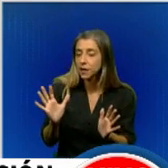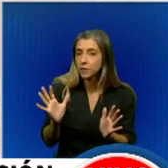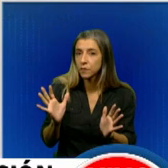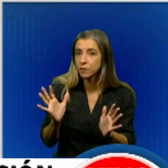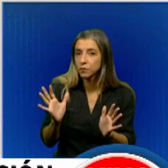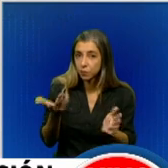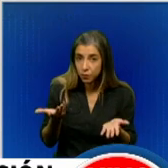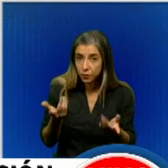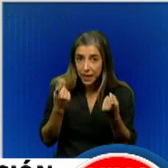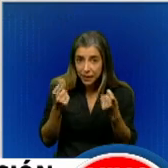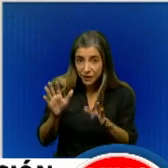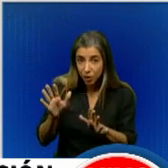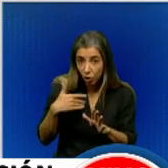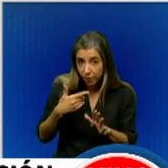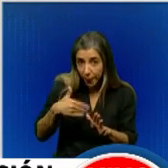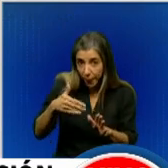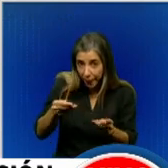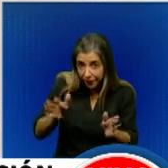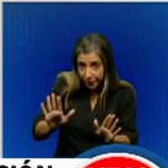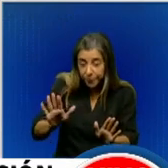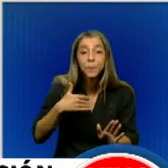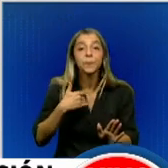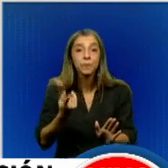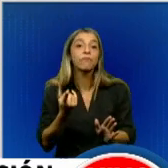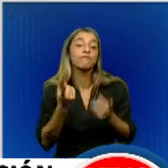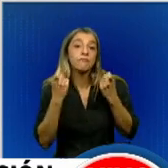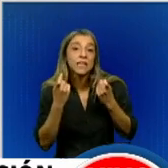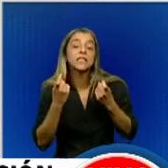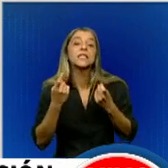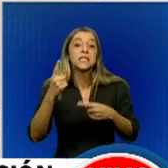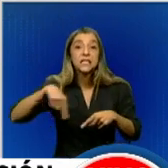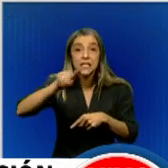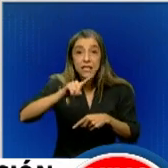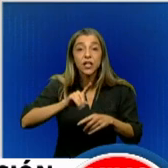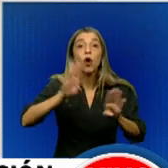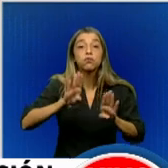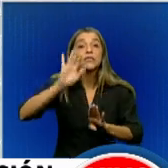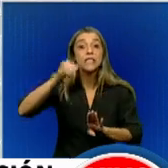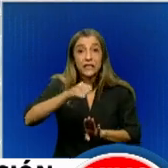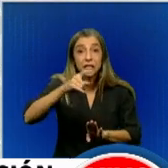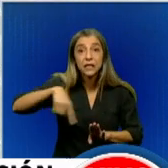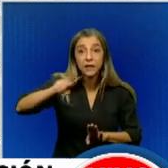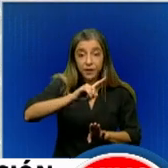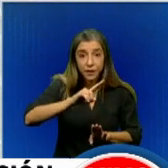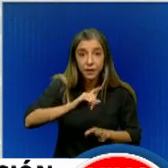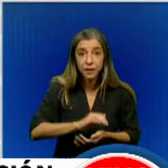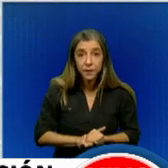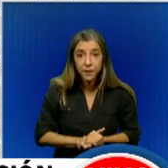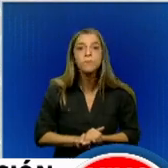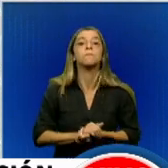pero requiere me deja terminar pero requiere la sentimiento de la cámara sirvan ceses de dar su voto